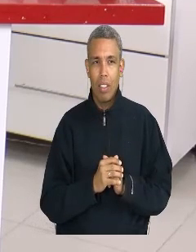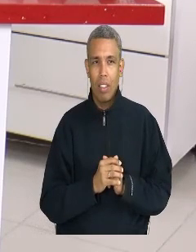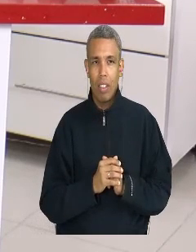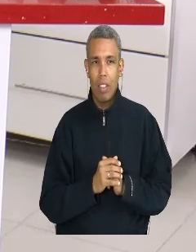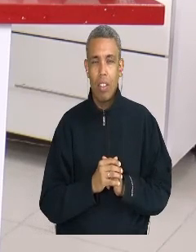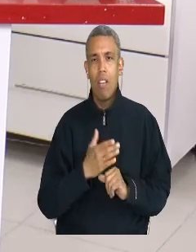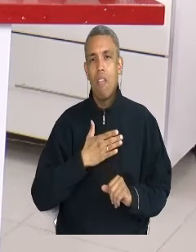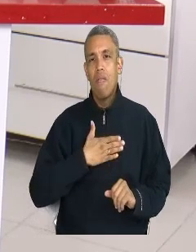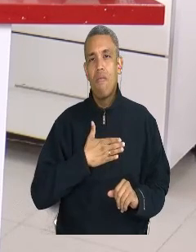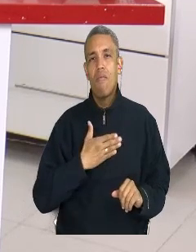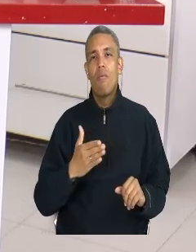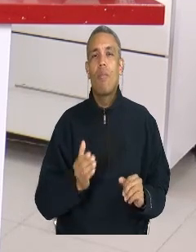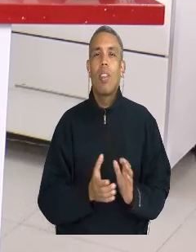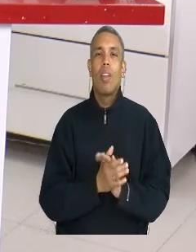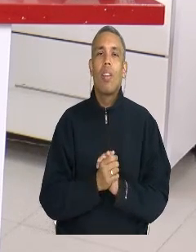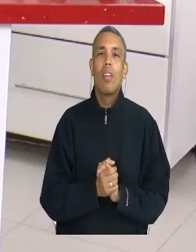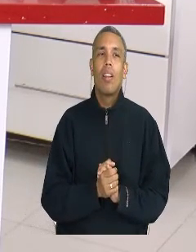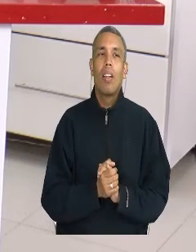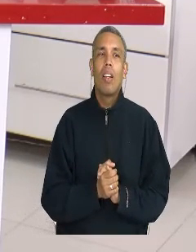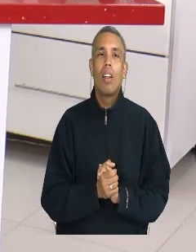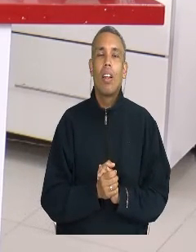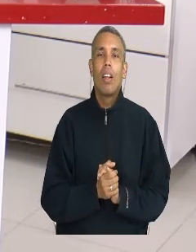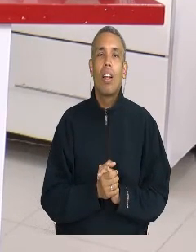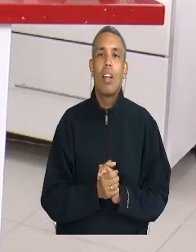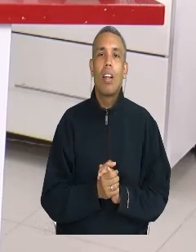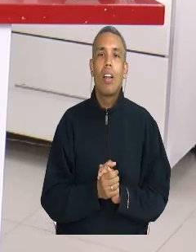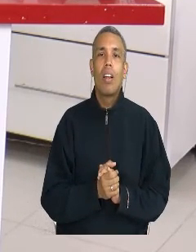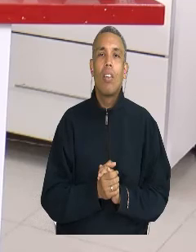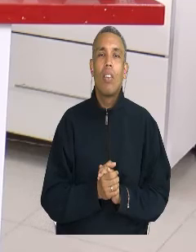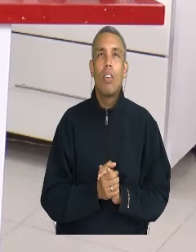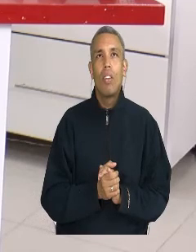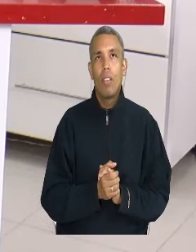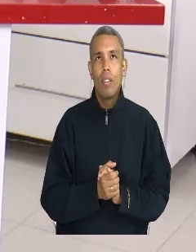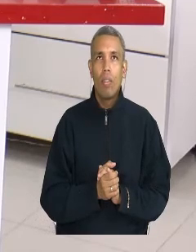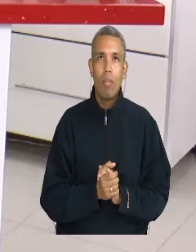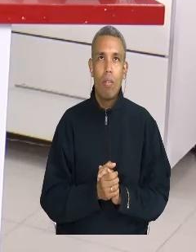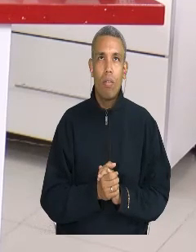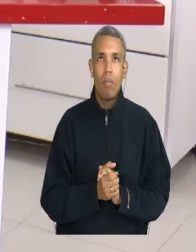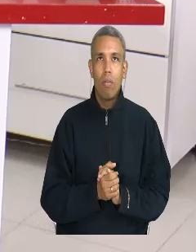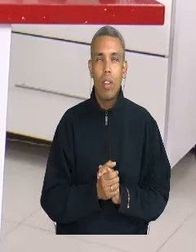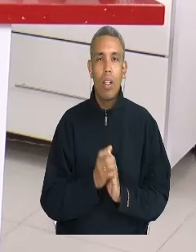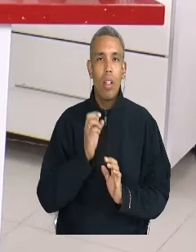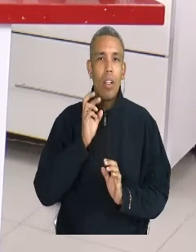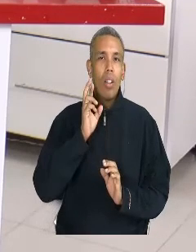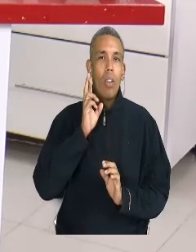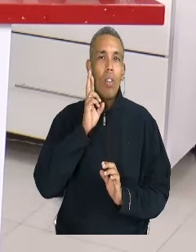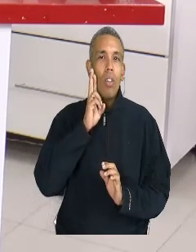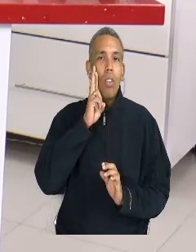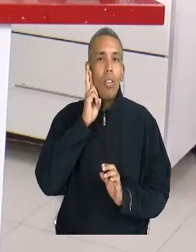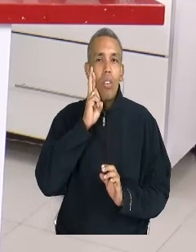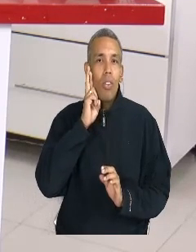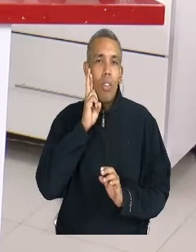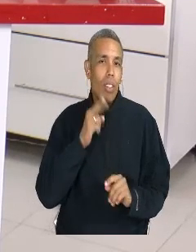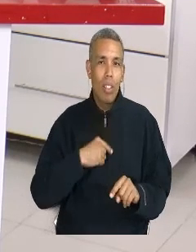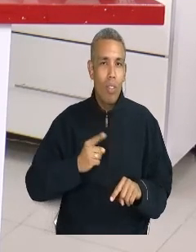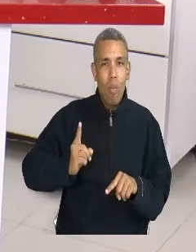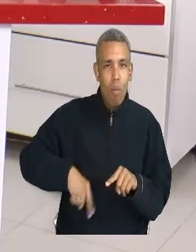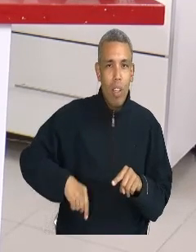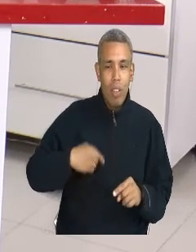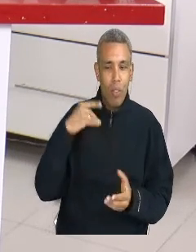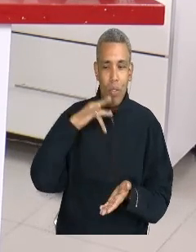ante todo un saludo a nuestra compañera Rochi, que está un poquito indispuesta, por eso no nos ha podido acompañar. Que se mejore